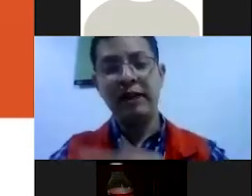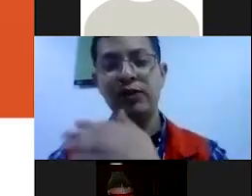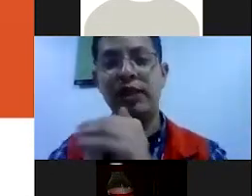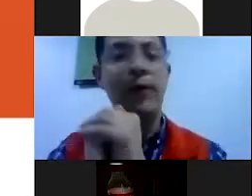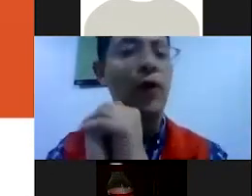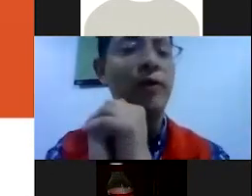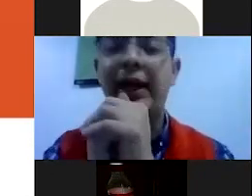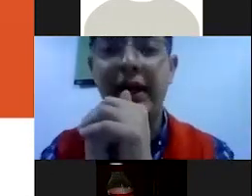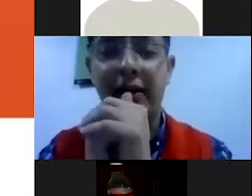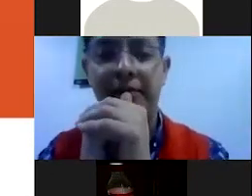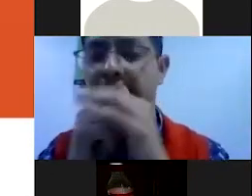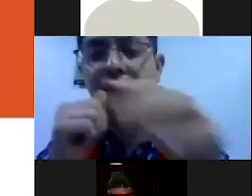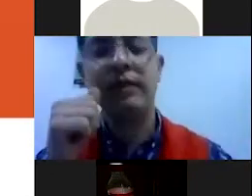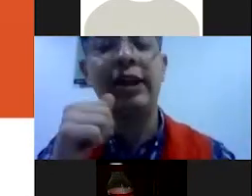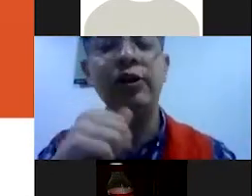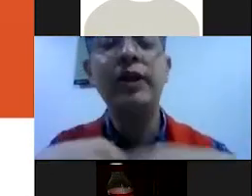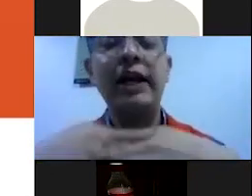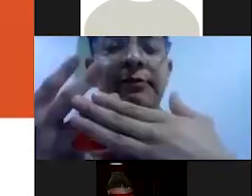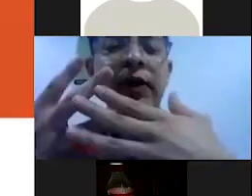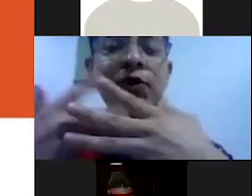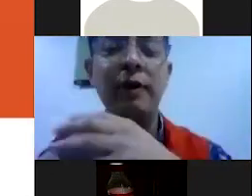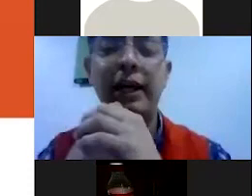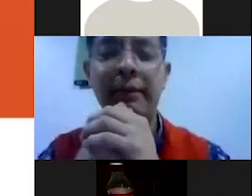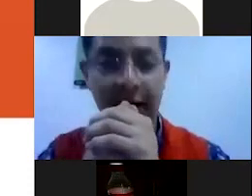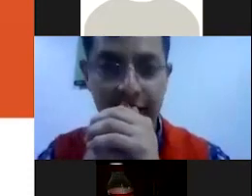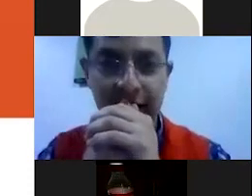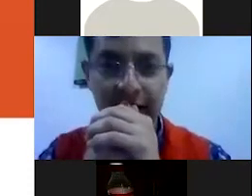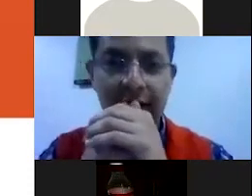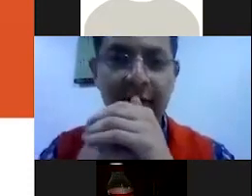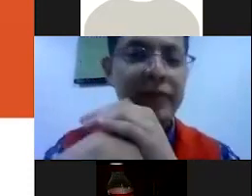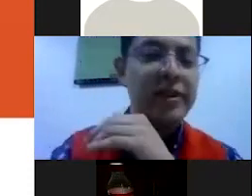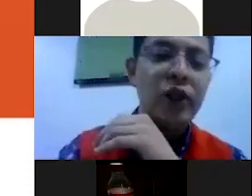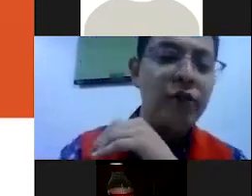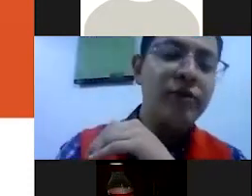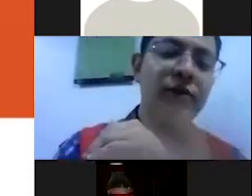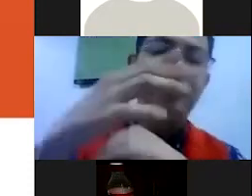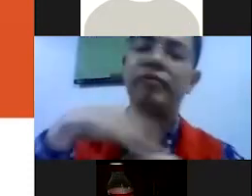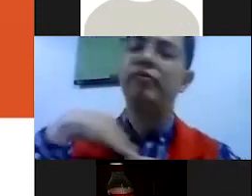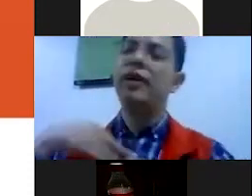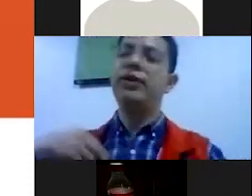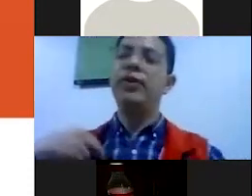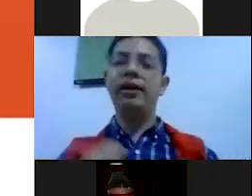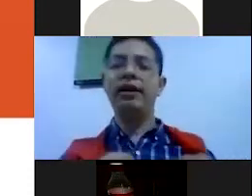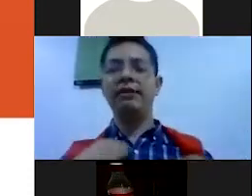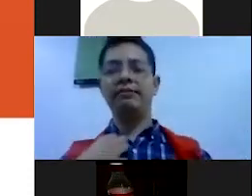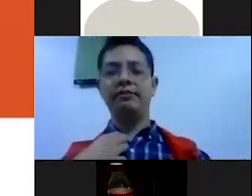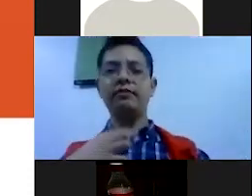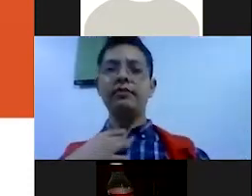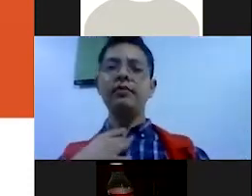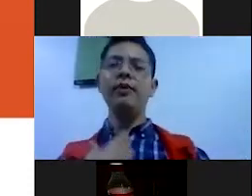de las manos tampoco me va a cambiar. Perdón, en dónde ubicar las manos no me va a cambiar. Se hace lo mismo. Trazo la